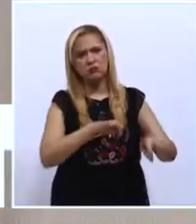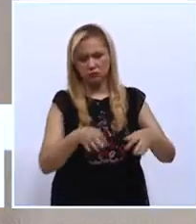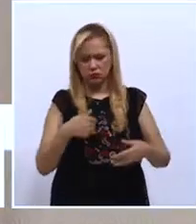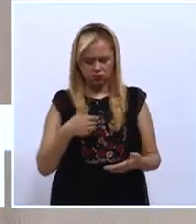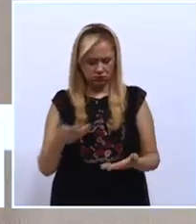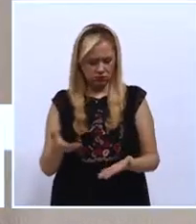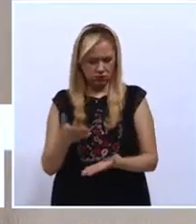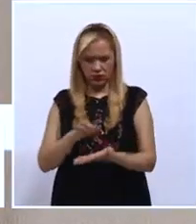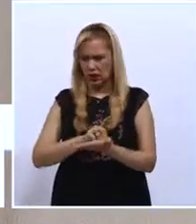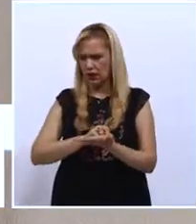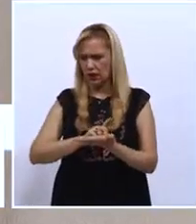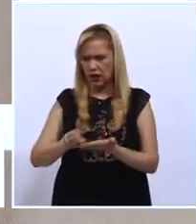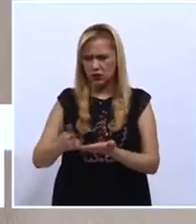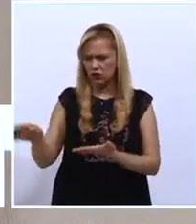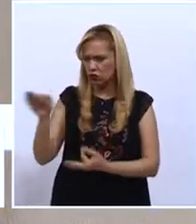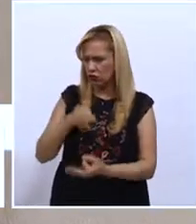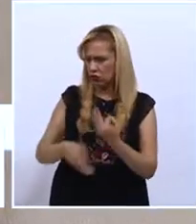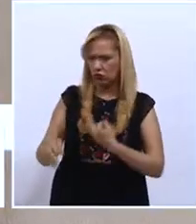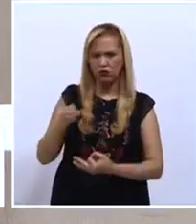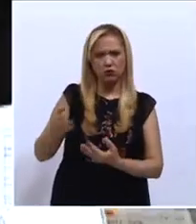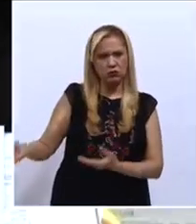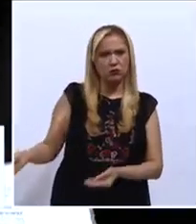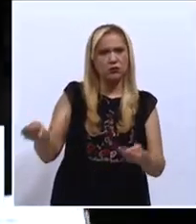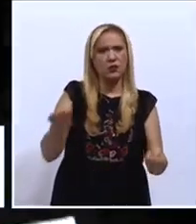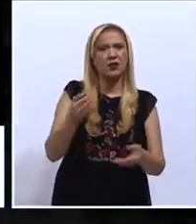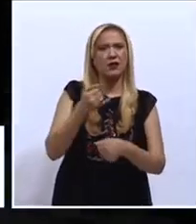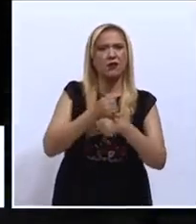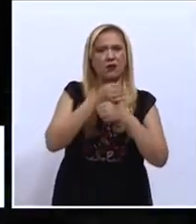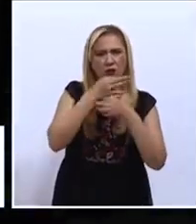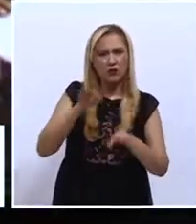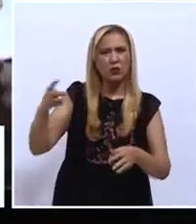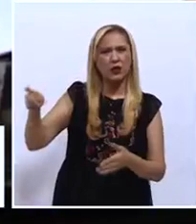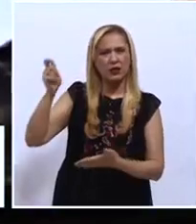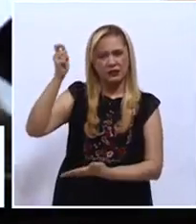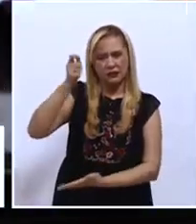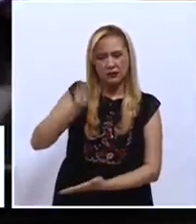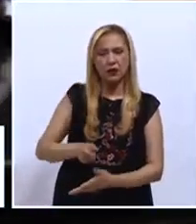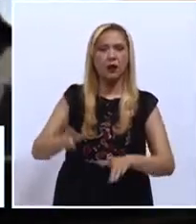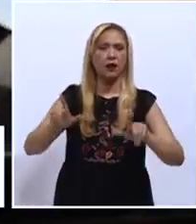información de los derechohabientes a través de una plataforma digital.